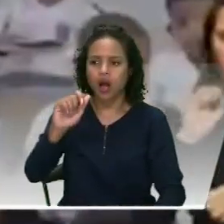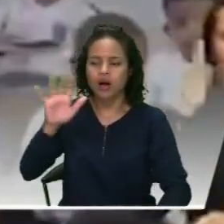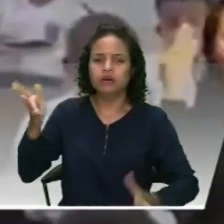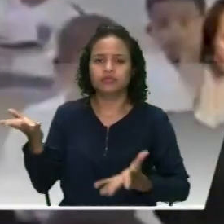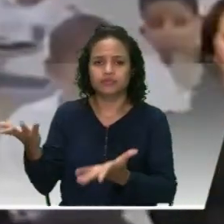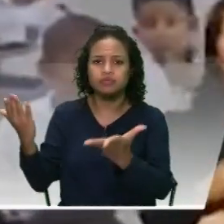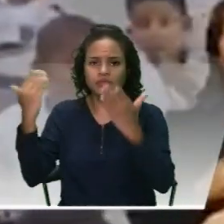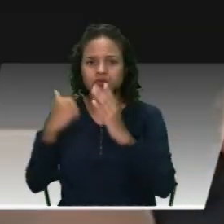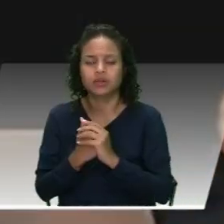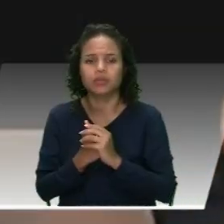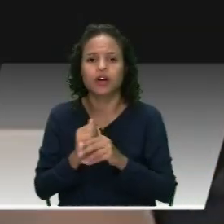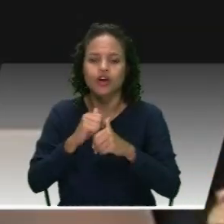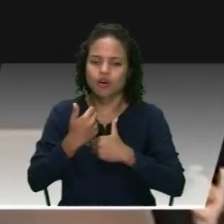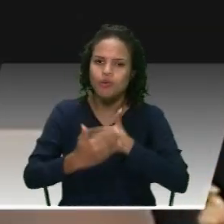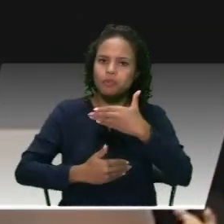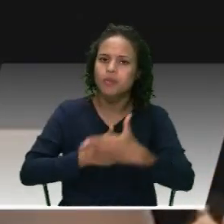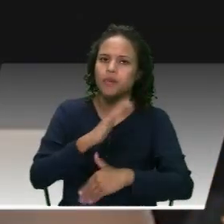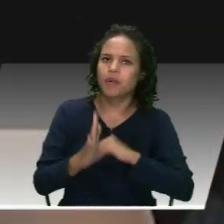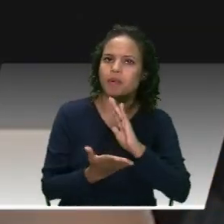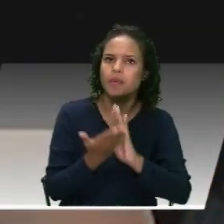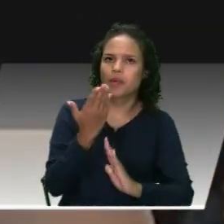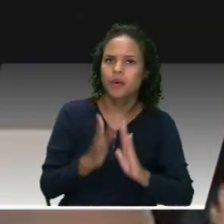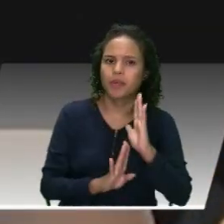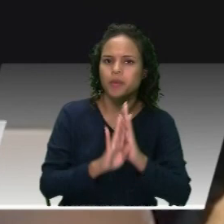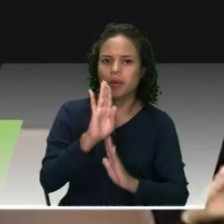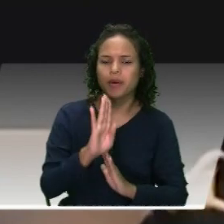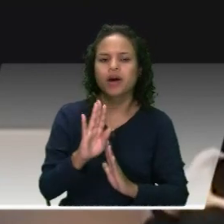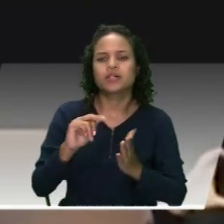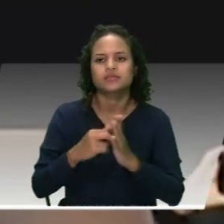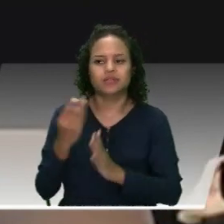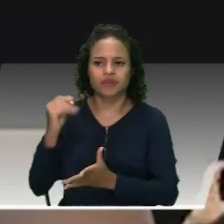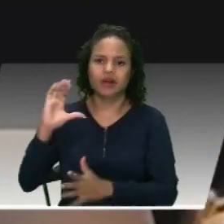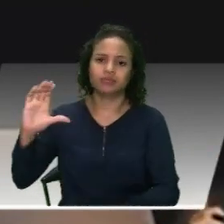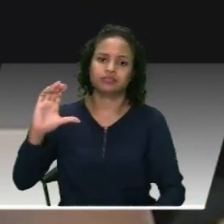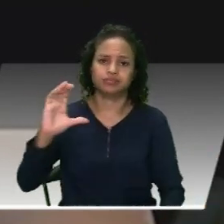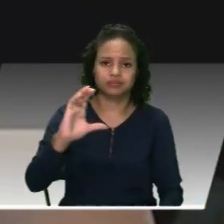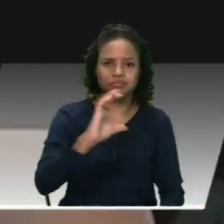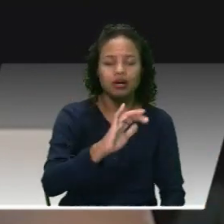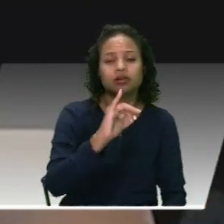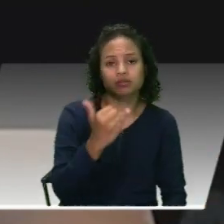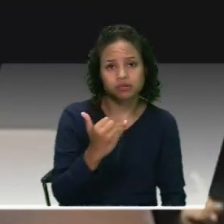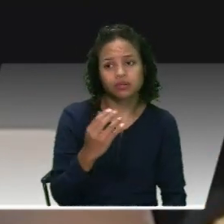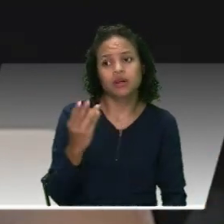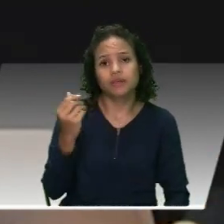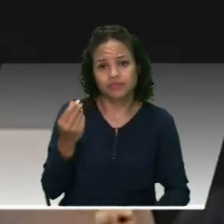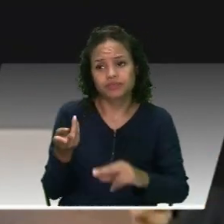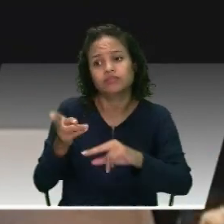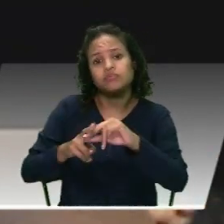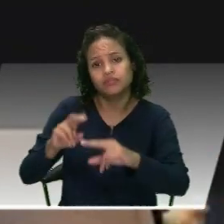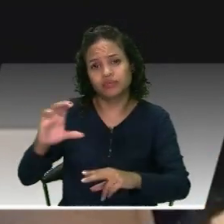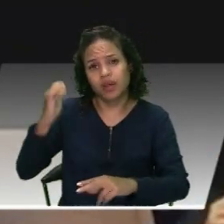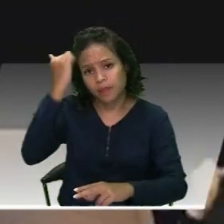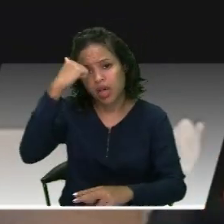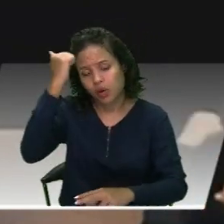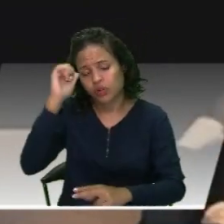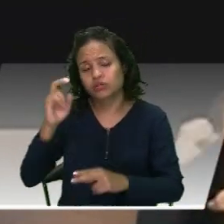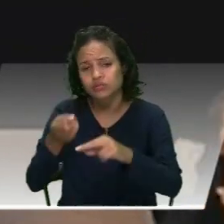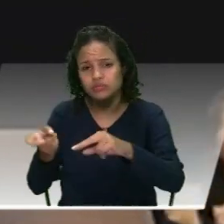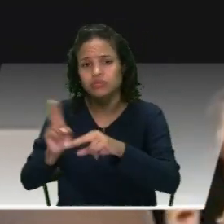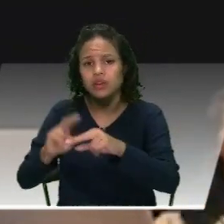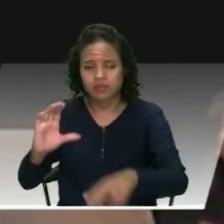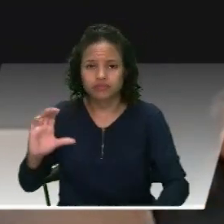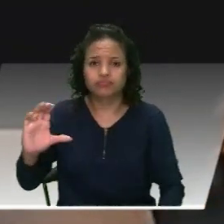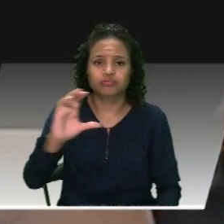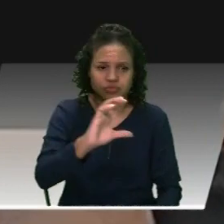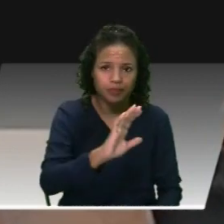el avance progresivo en la nivelación salarial y en el incremento de la bonificación pedagógica. Anunciamos también